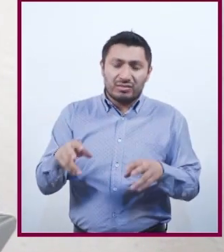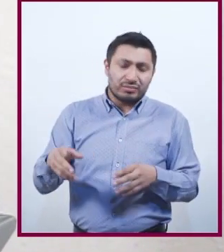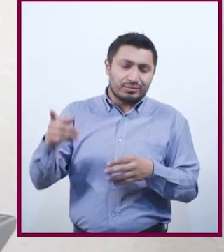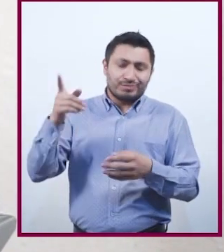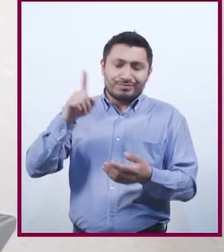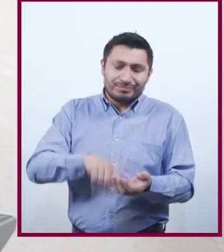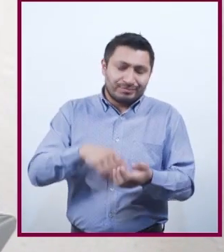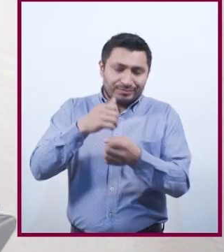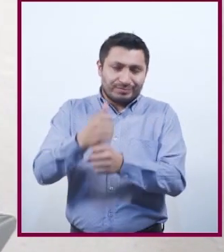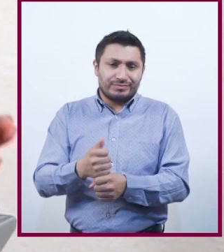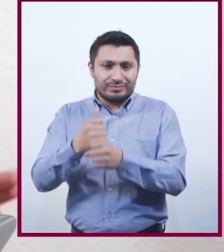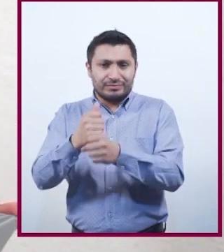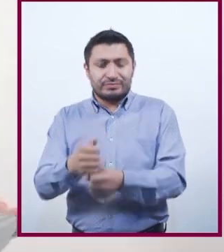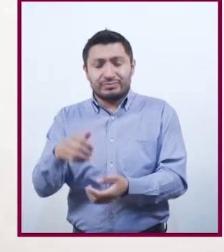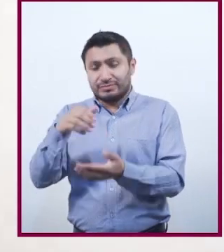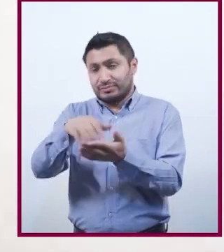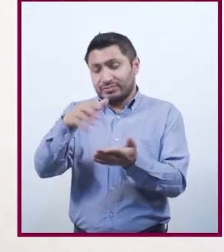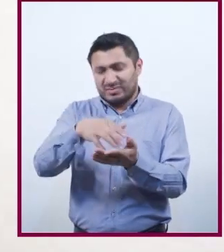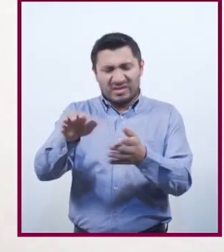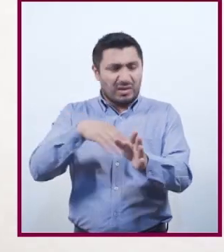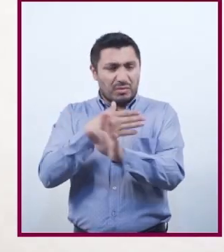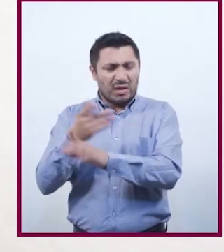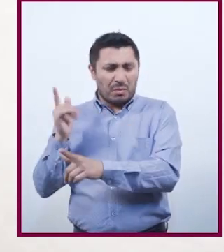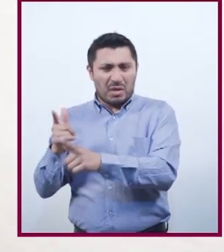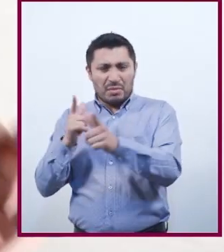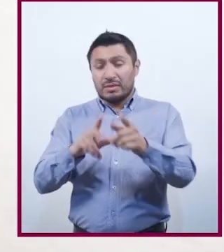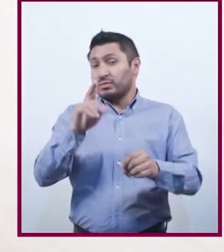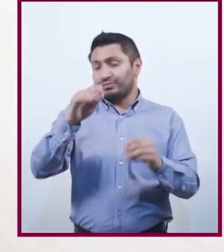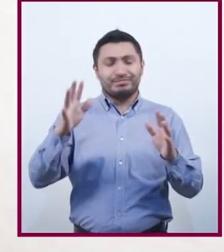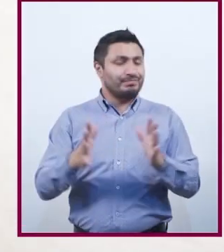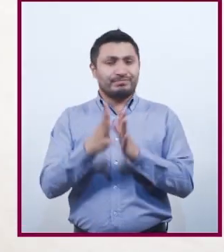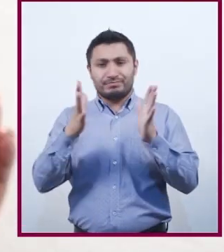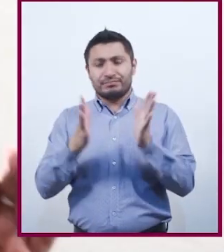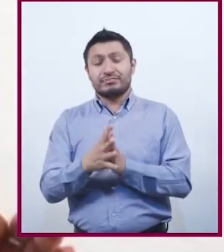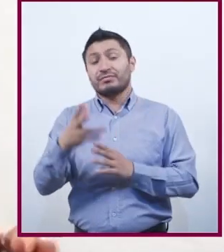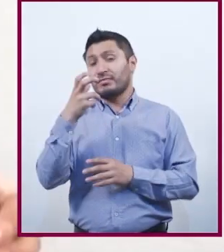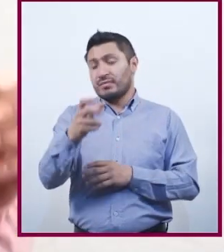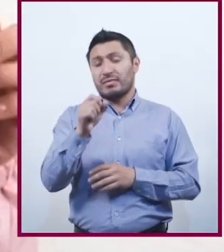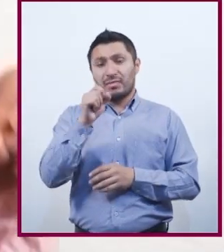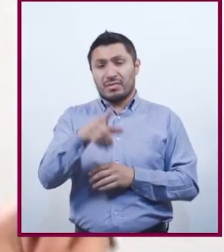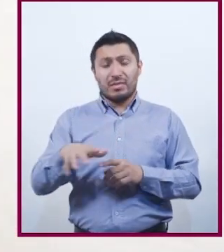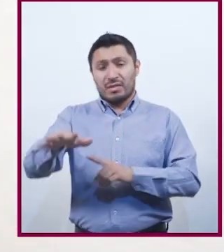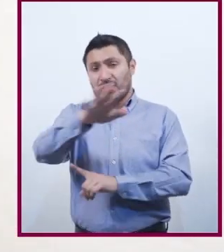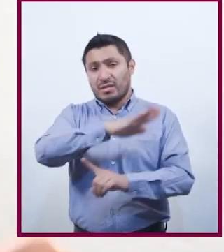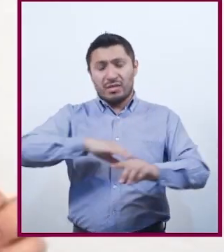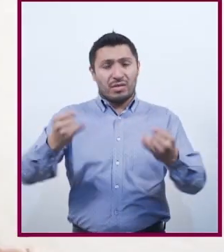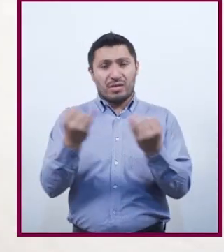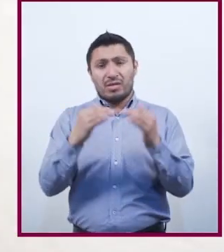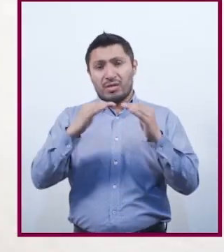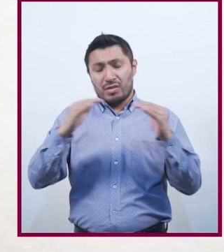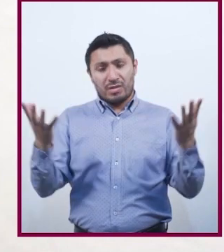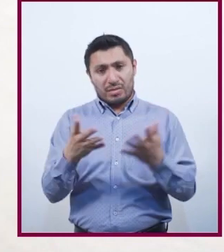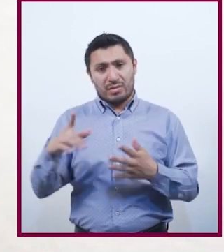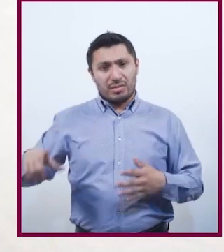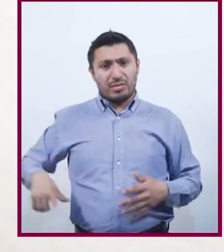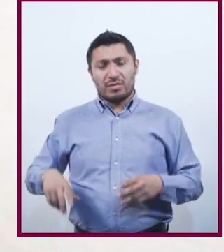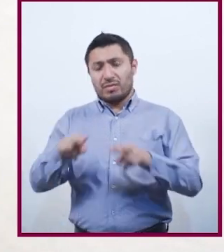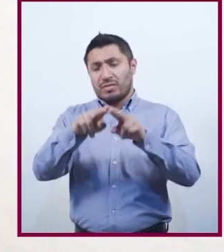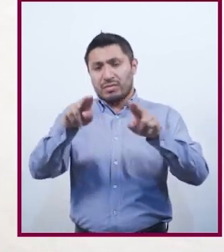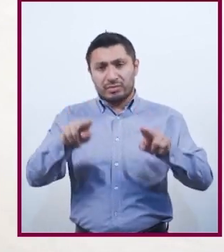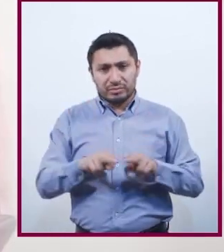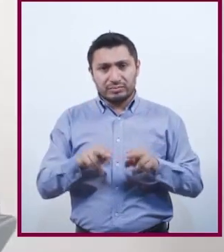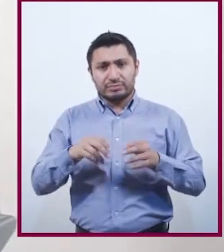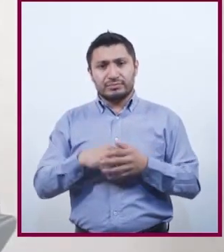exclusión, destierros y masacres históricas, no participaron en esa homogeneización de la construcción de los estados nacionales.